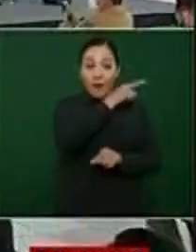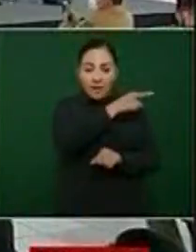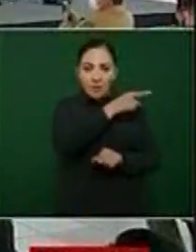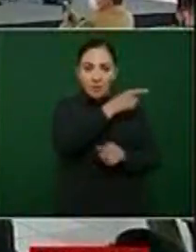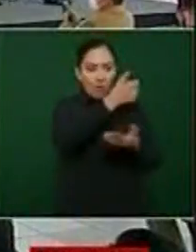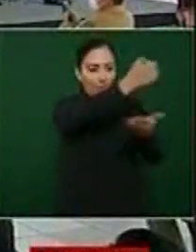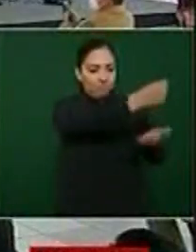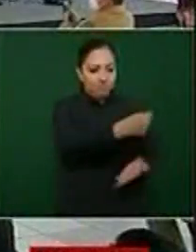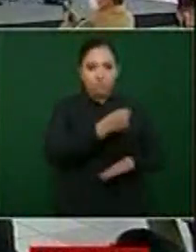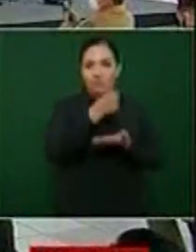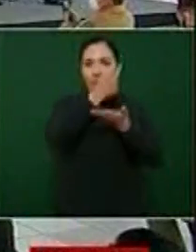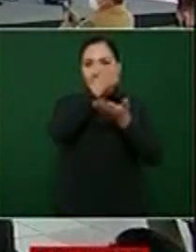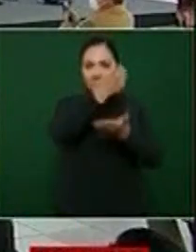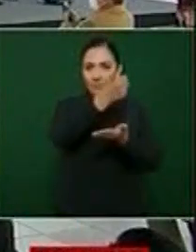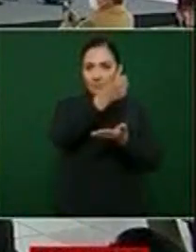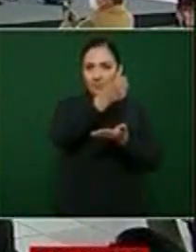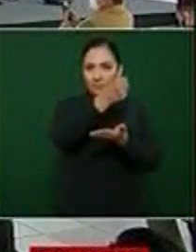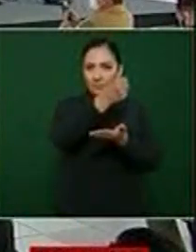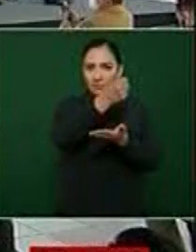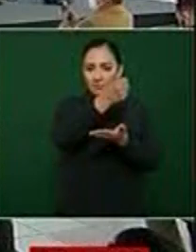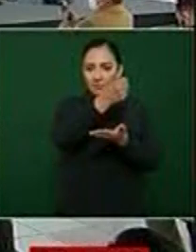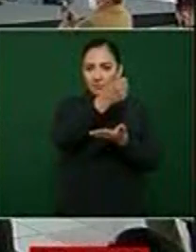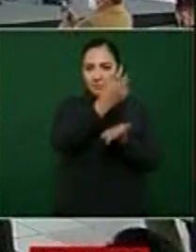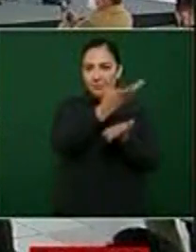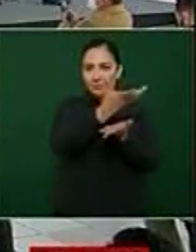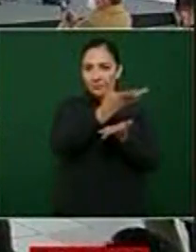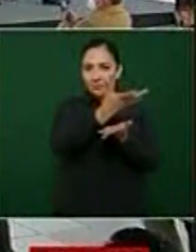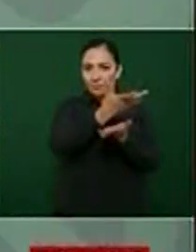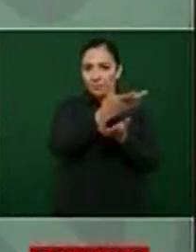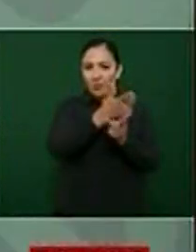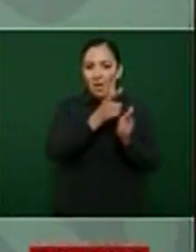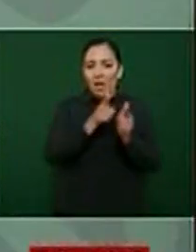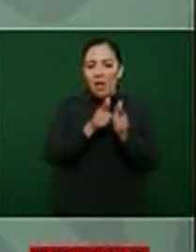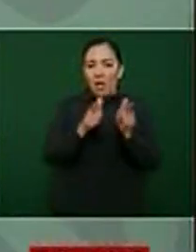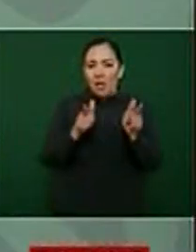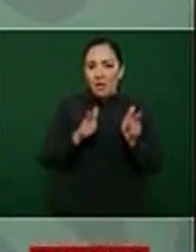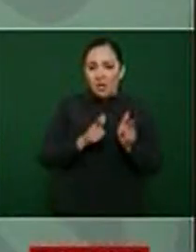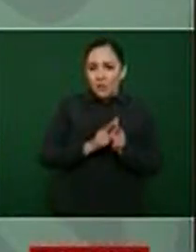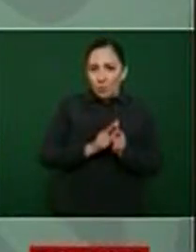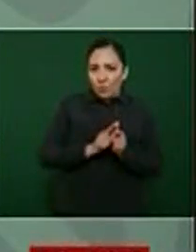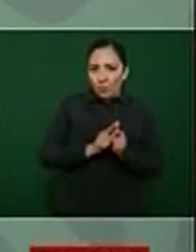periodistas. Entonces, coincidimos completamente con Malvina y el equipo de Reporteros Sin Fronteras.